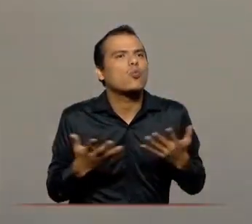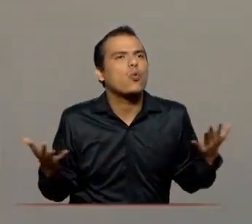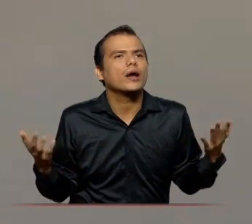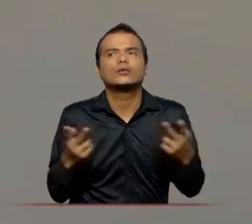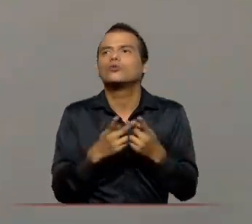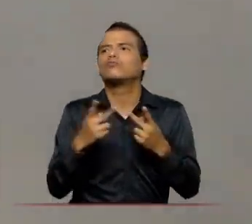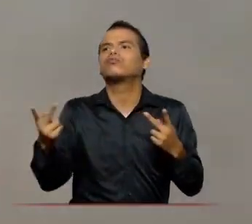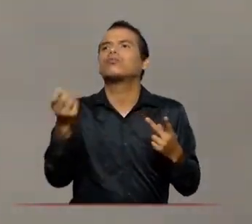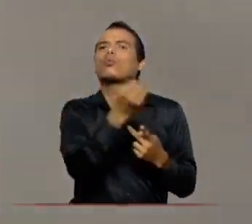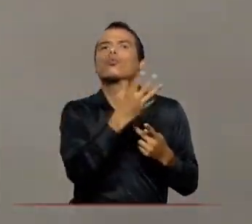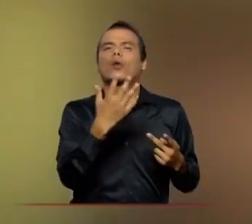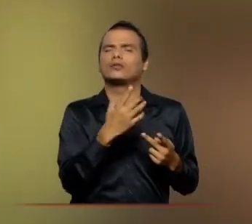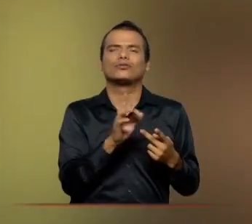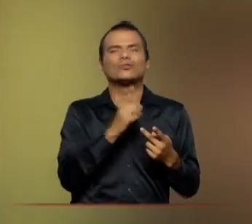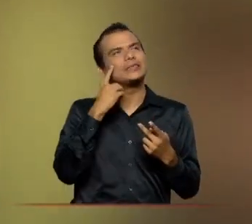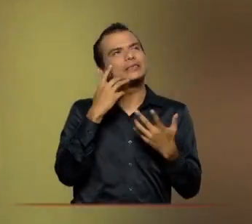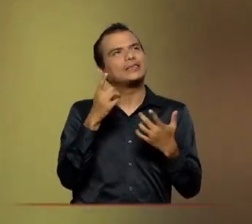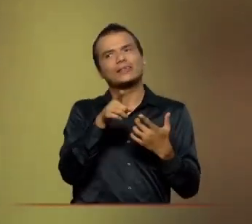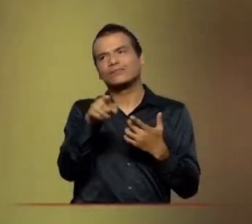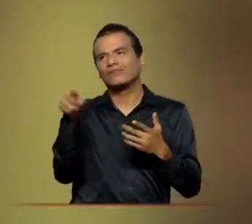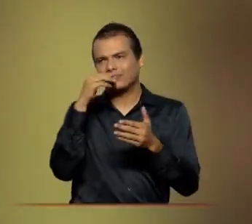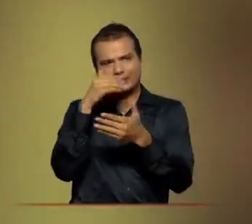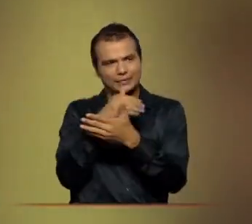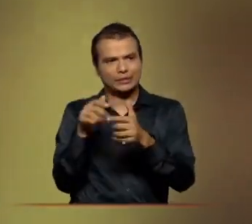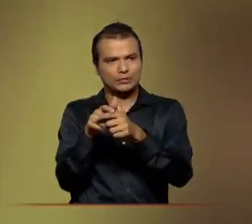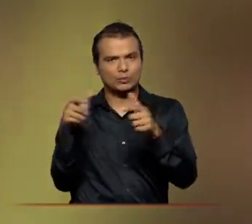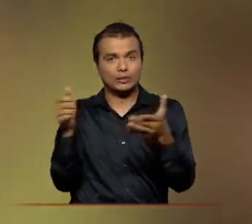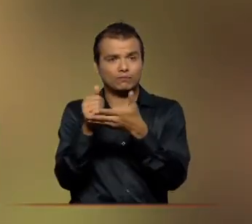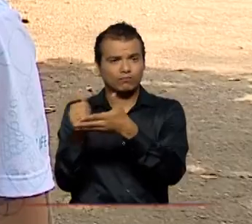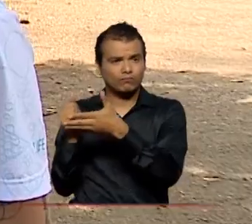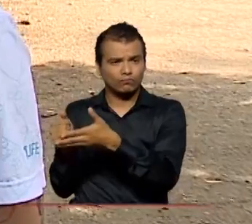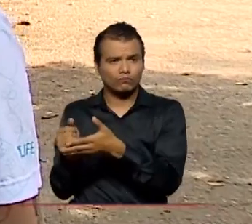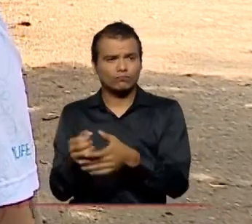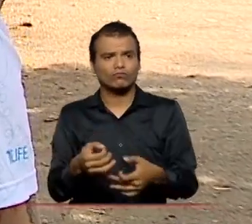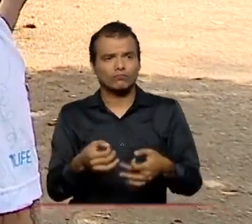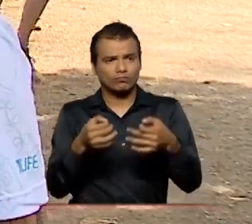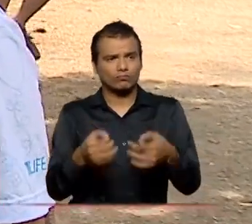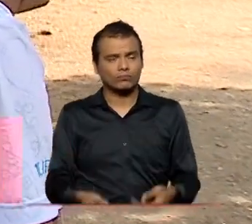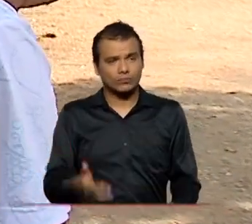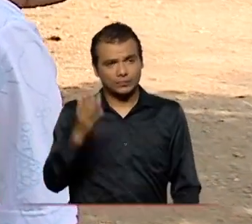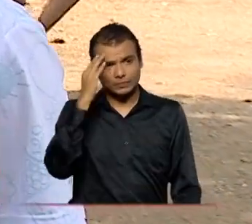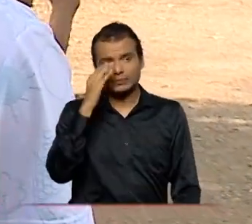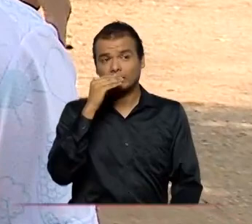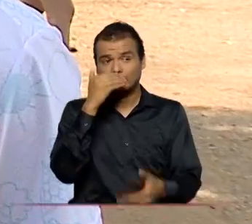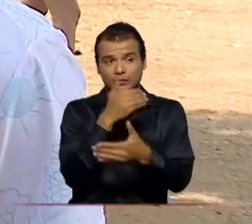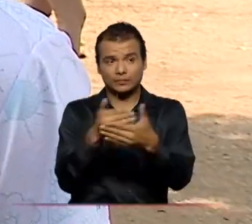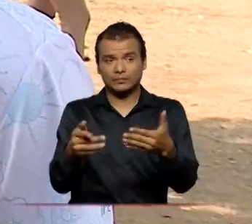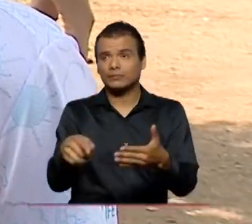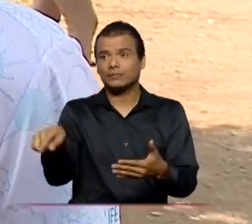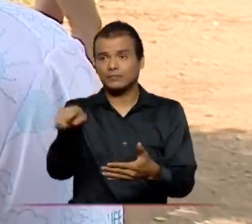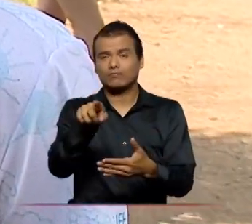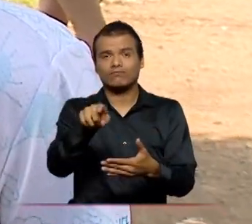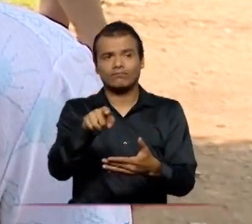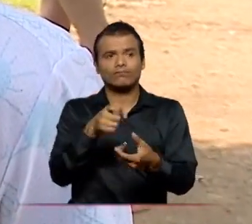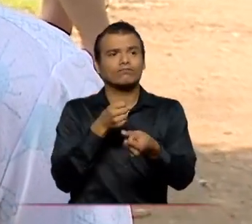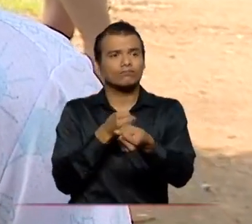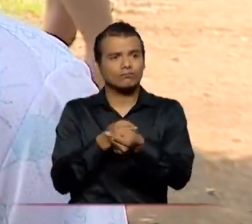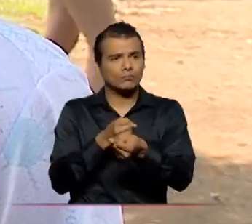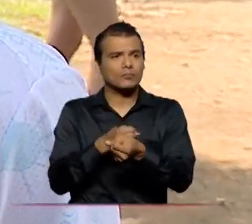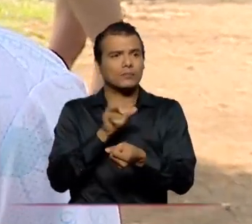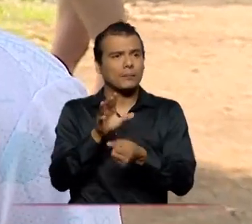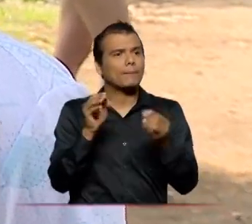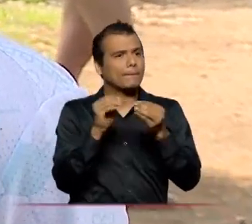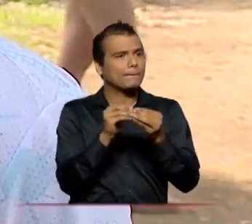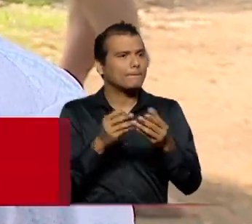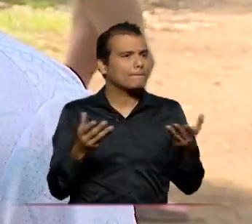sino en las vidas que podrán mejorar. Impactando la vida de niños que verdaderamente necesitan el apoyo, que verdaderamente necesitan